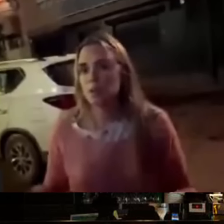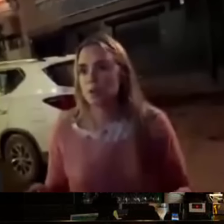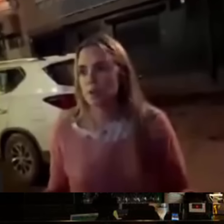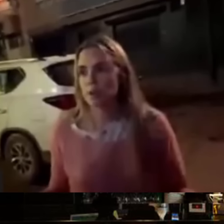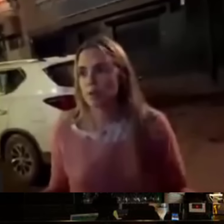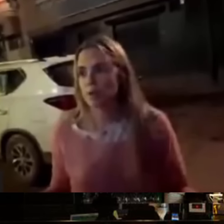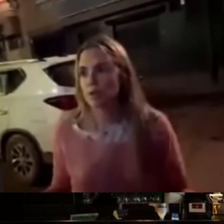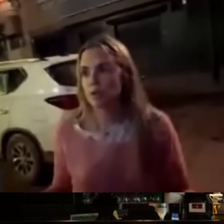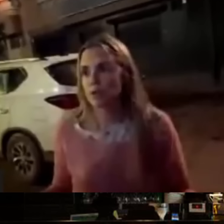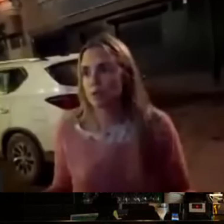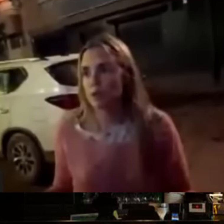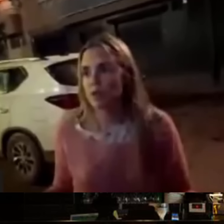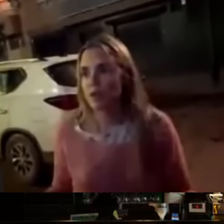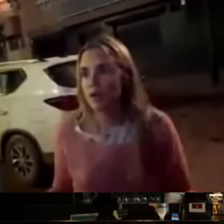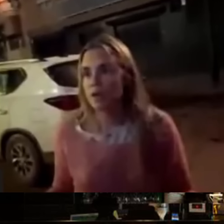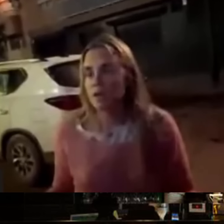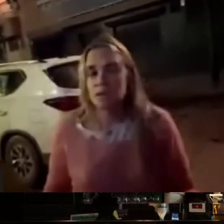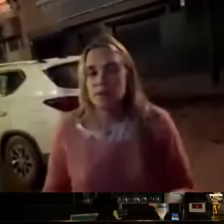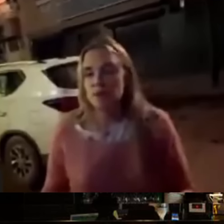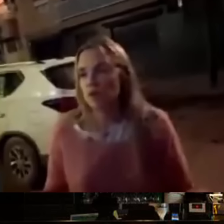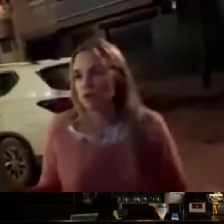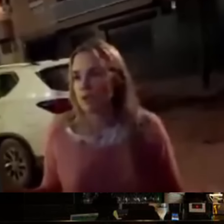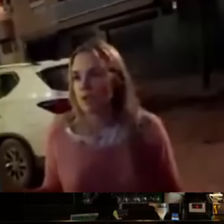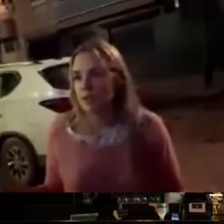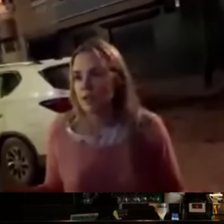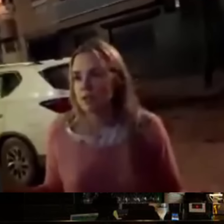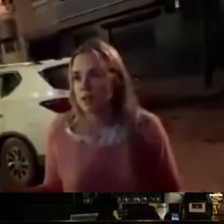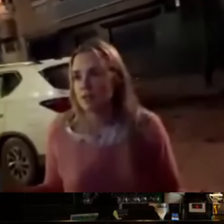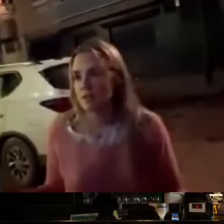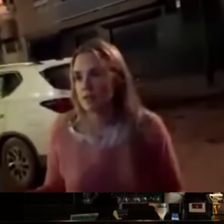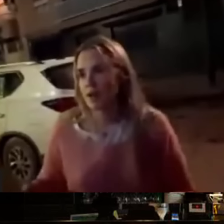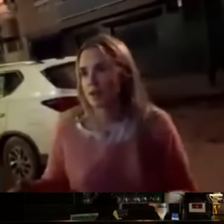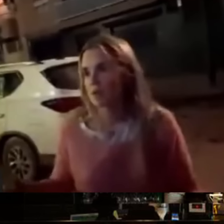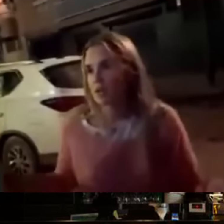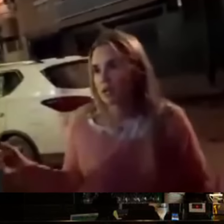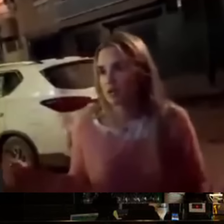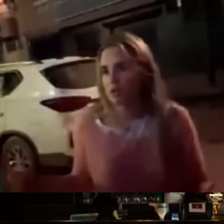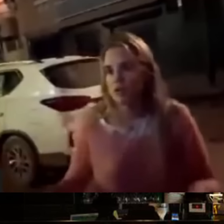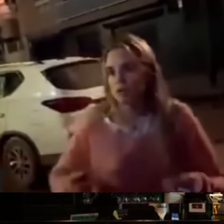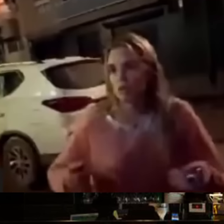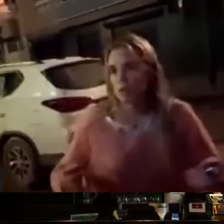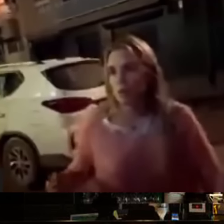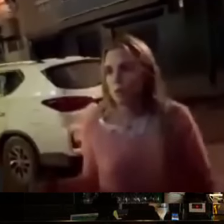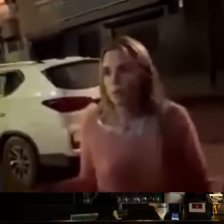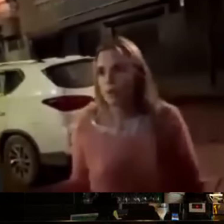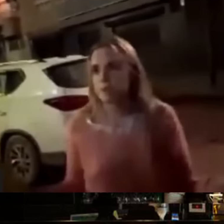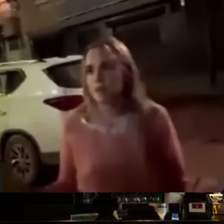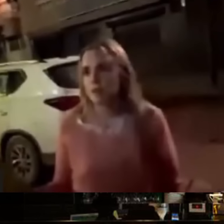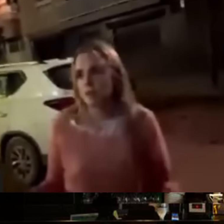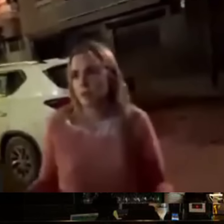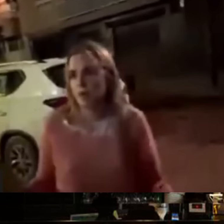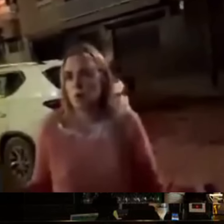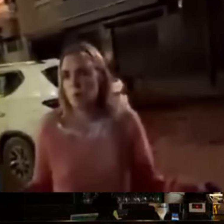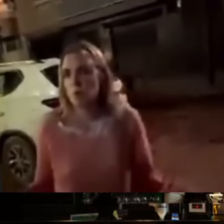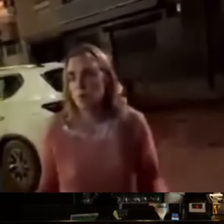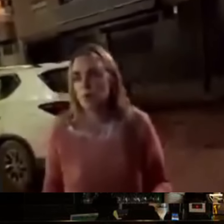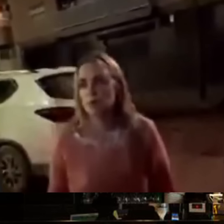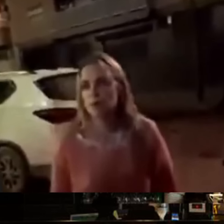subir y porque me encontré un vecino que era policía y me dijo Súbete a mi casa y ahí me quedé en su casa hasta que pude volver a la mía